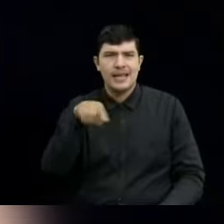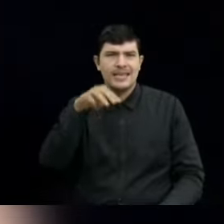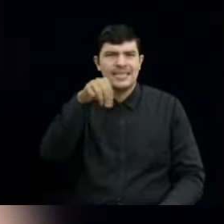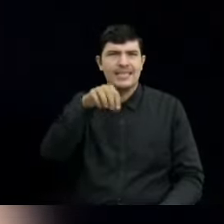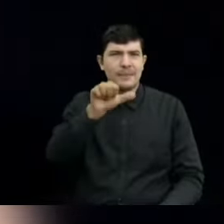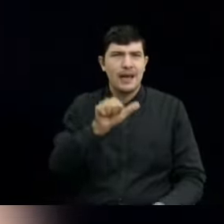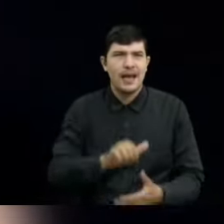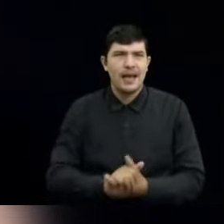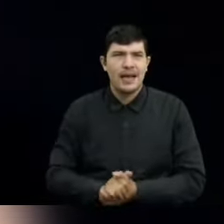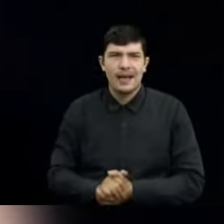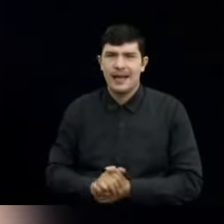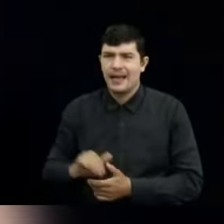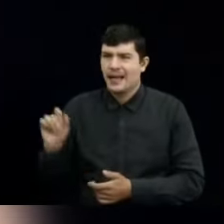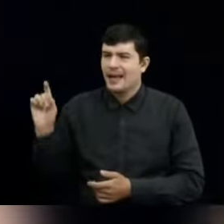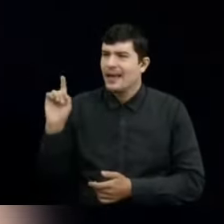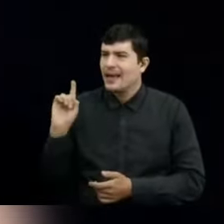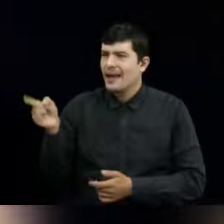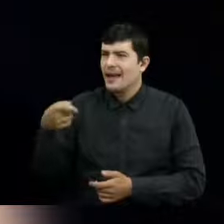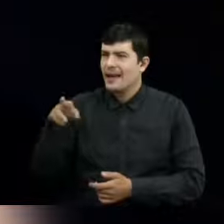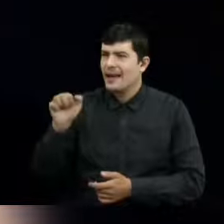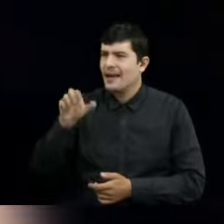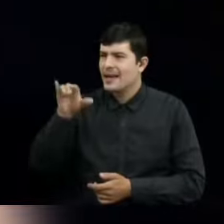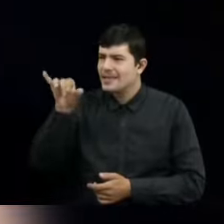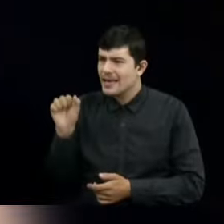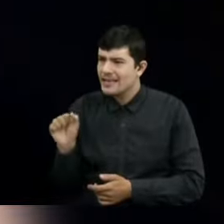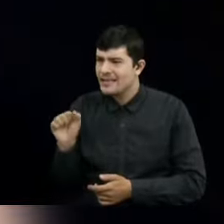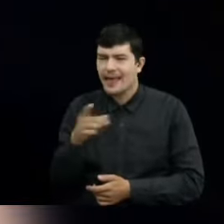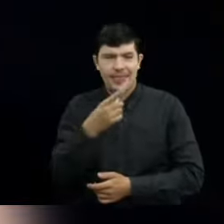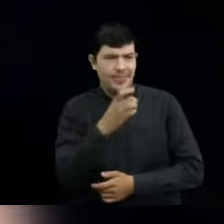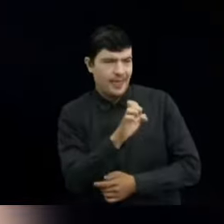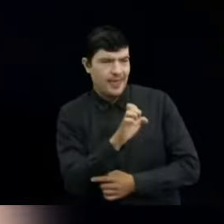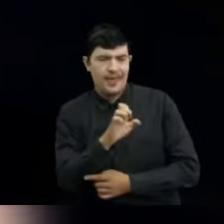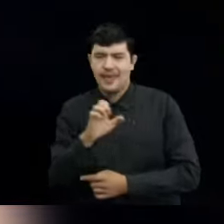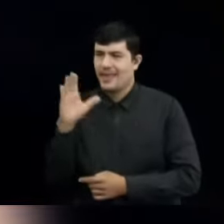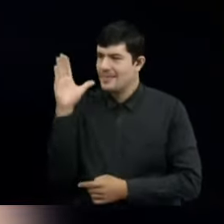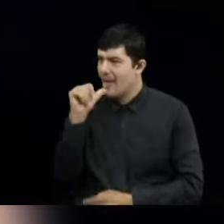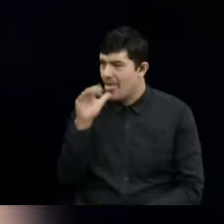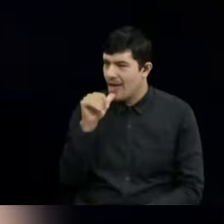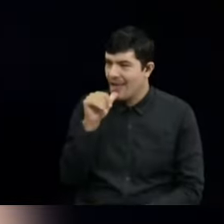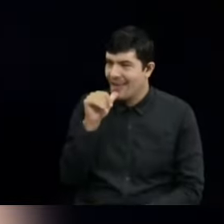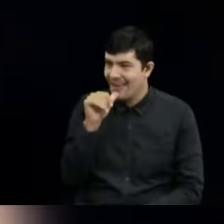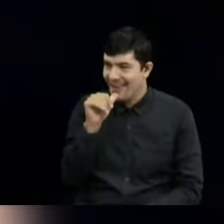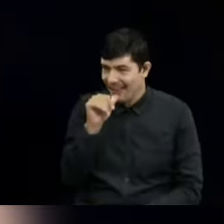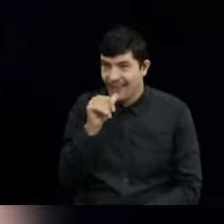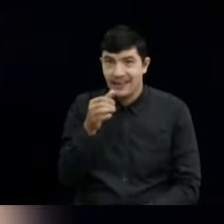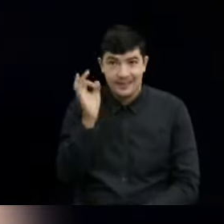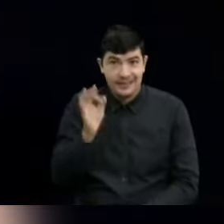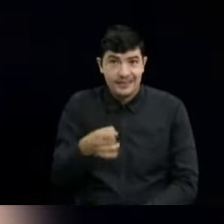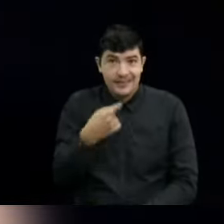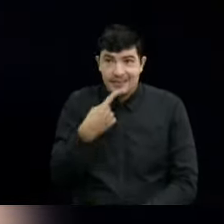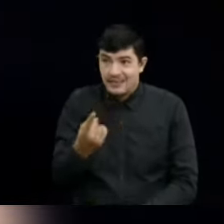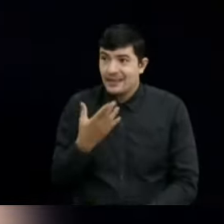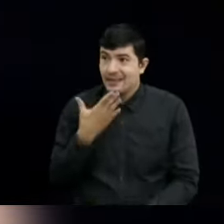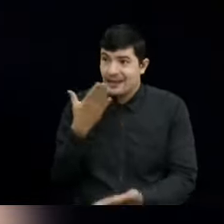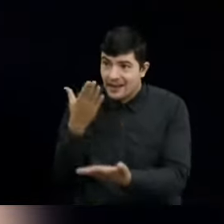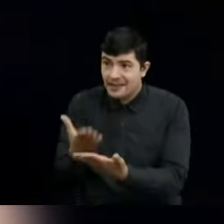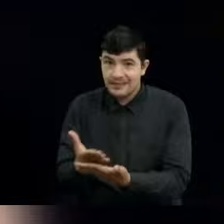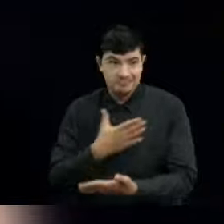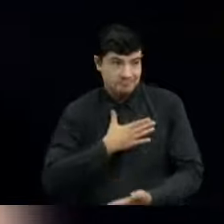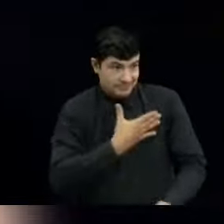Gracias. D. Nada. ¿Nada? Claro, uno dice de nada cuando dice